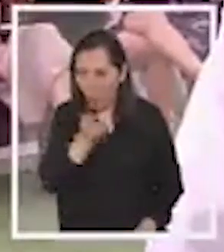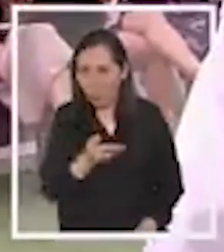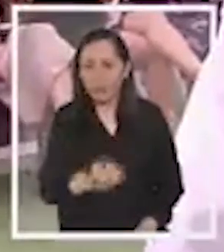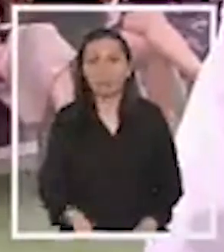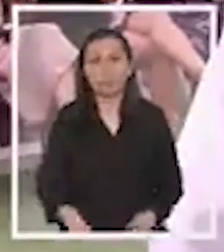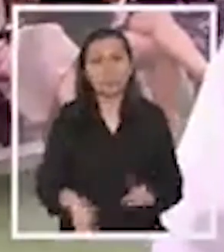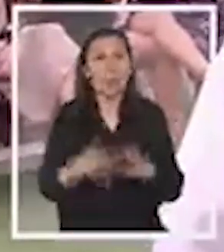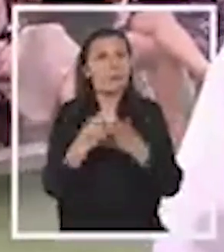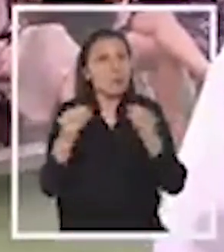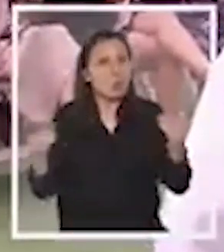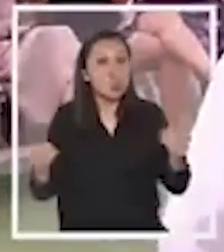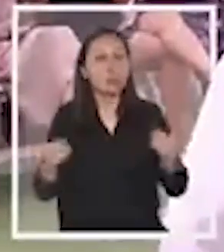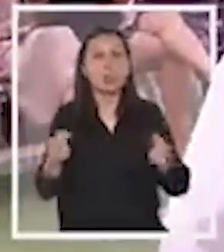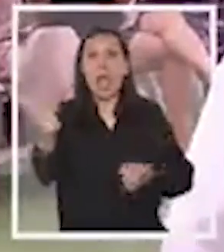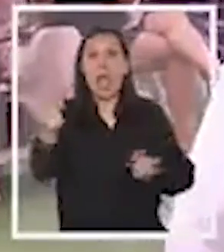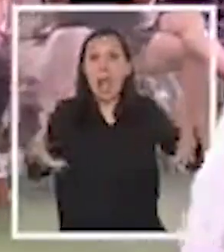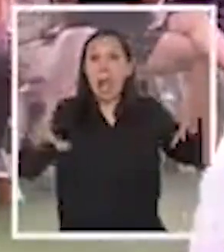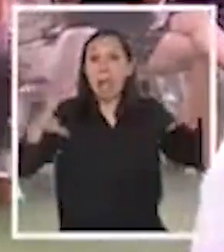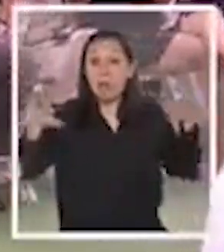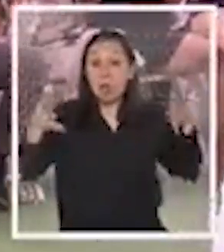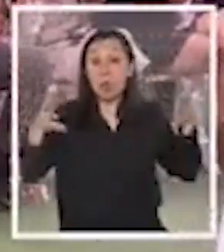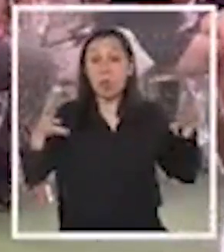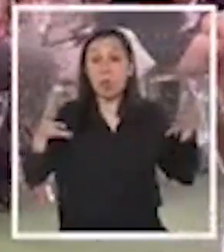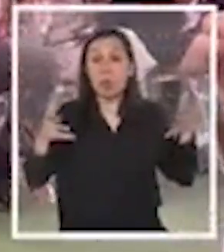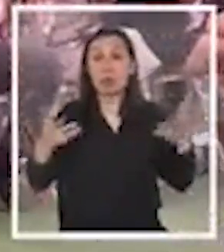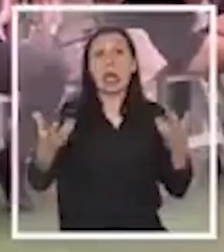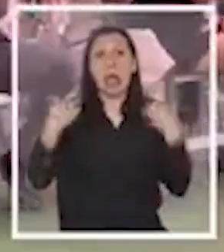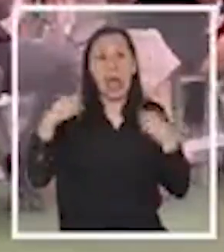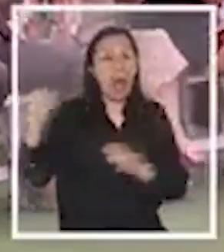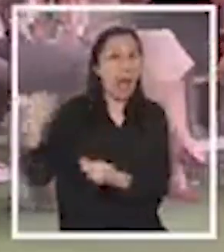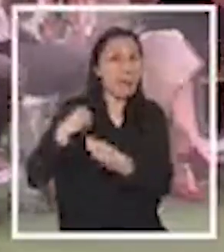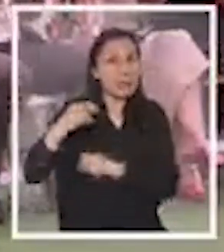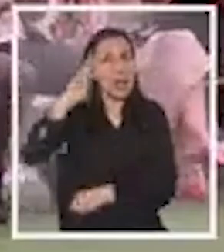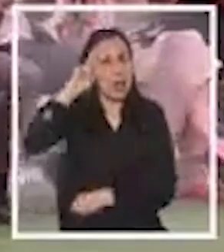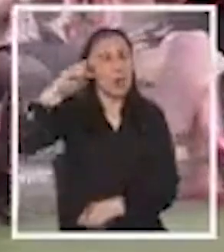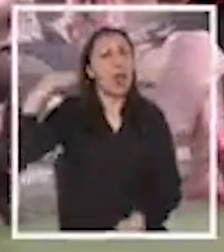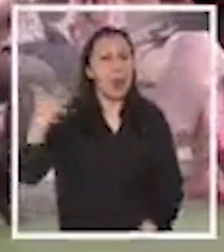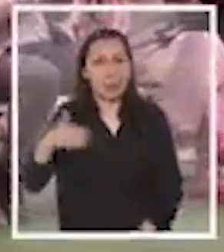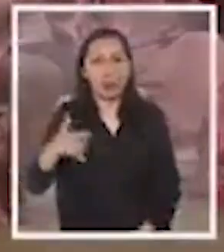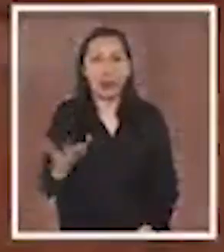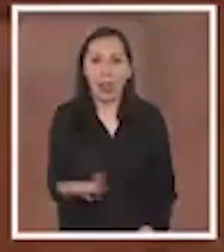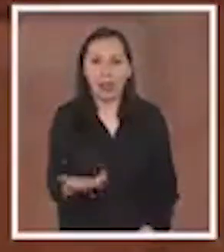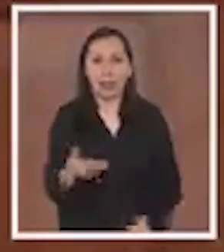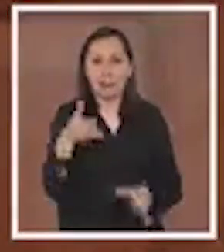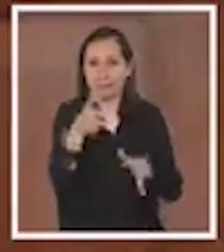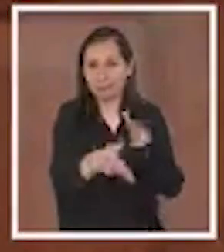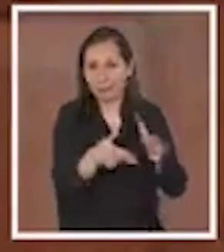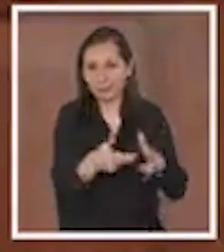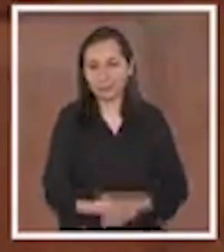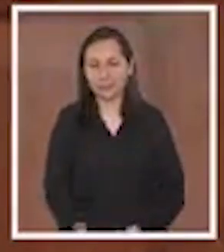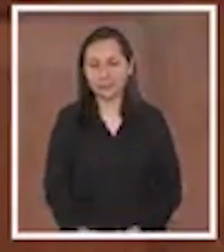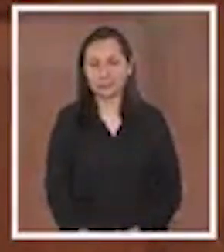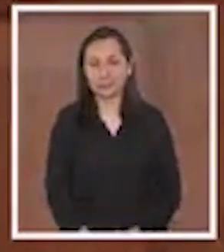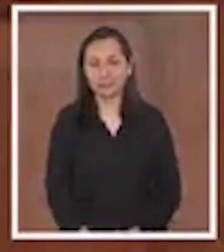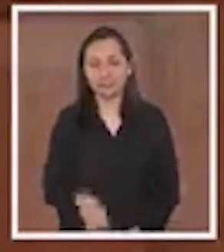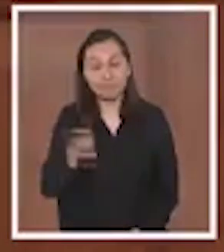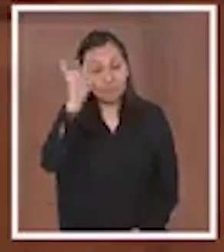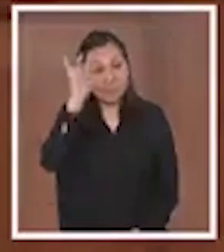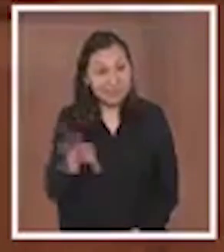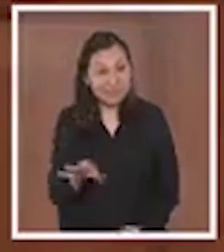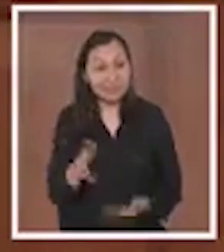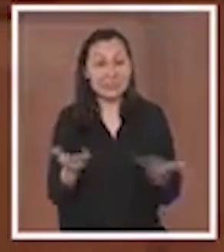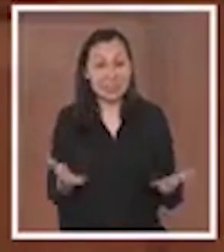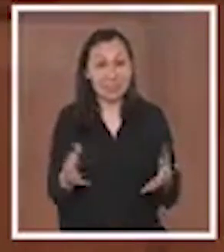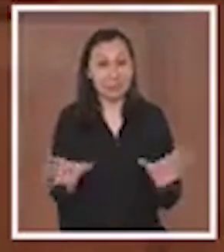Y además, de tanto en tanto, los camioneros se encargan de recordarnos la importancia de... Sé que